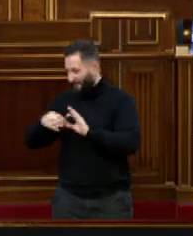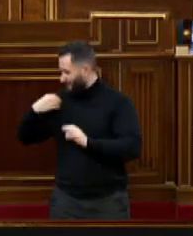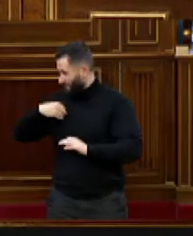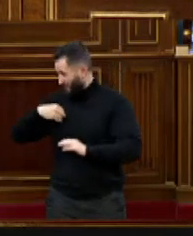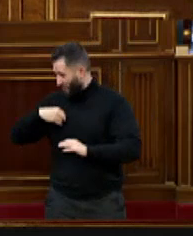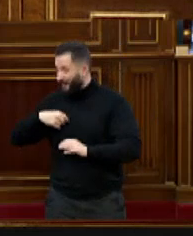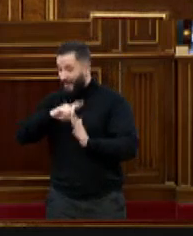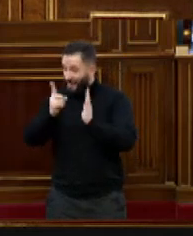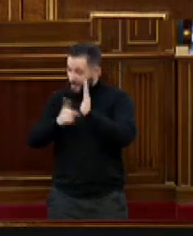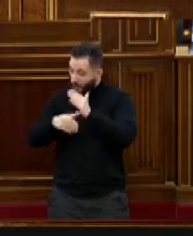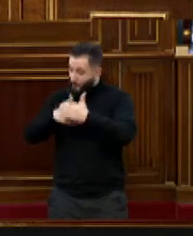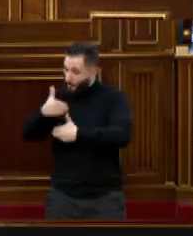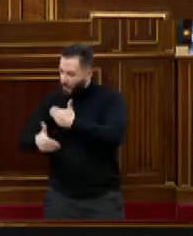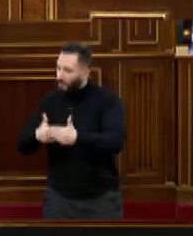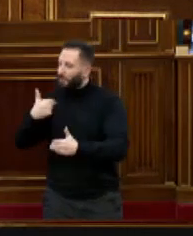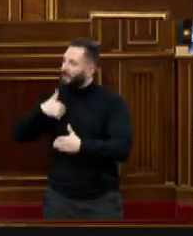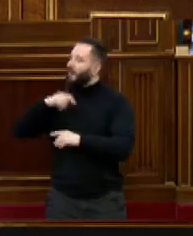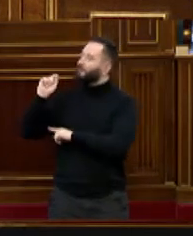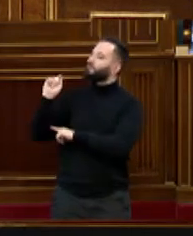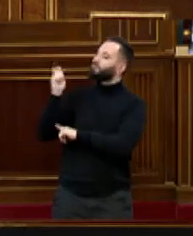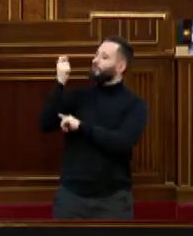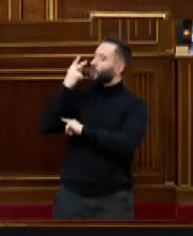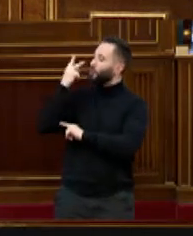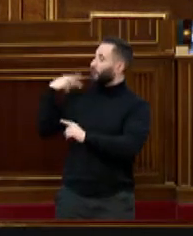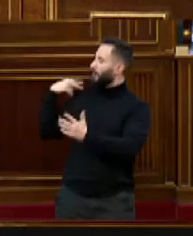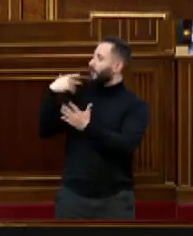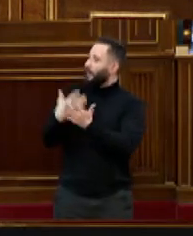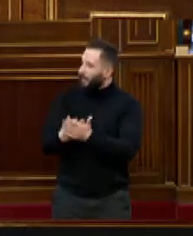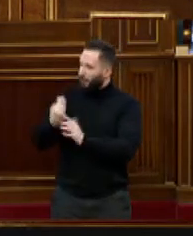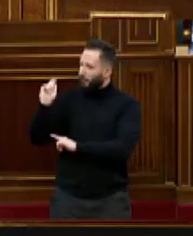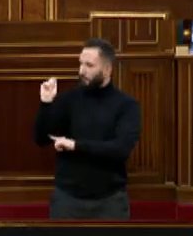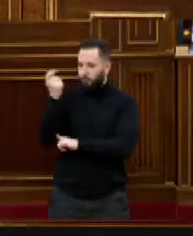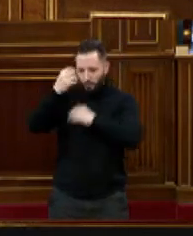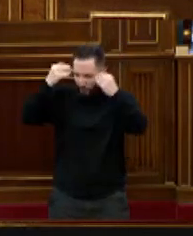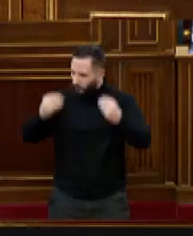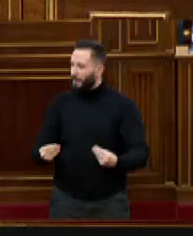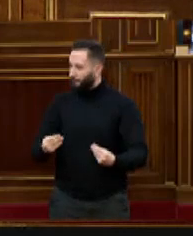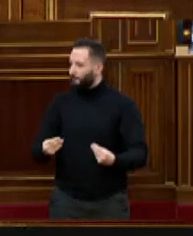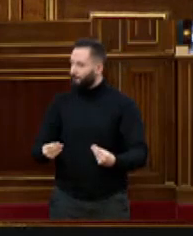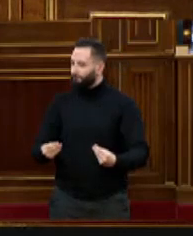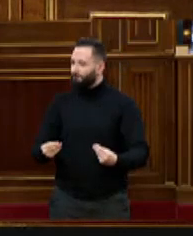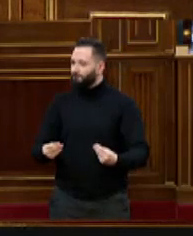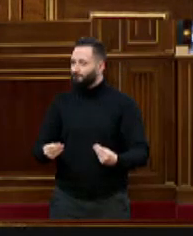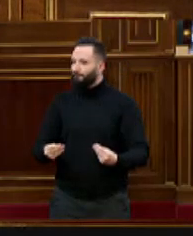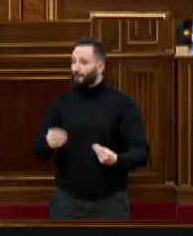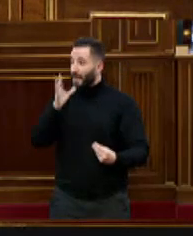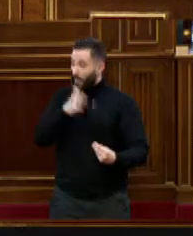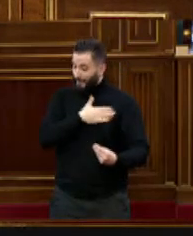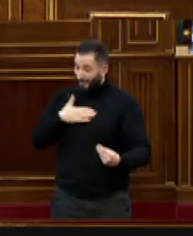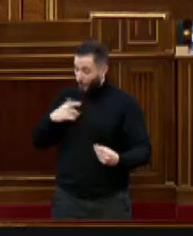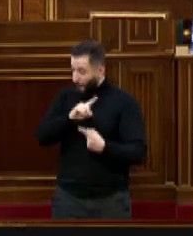cermi sin duda lo hemos conseguido no sin duda el éxito es es rotundo no quiero en primer